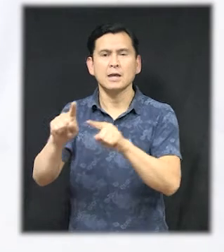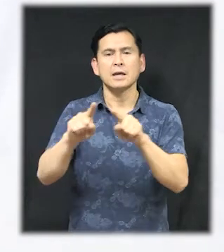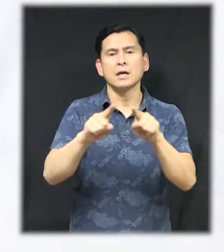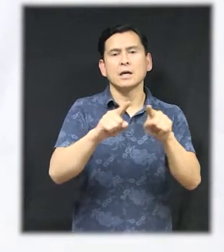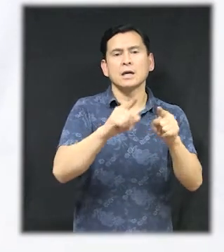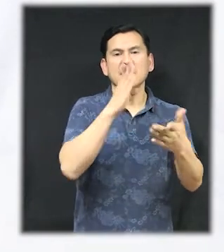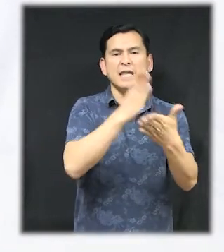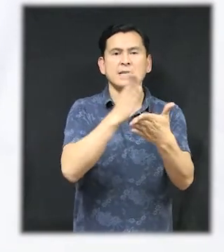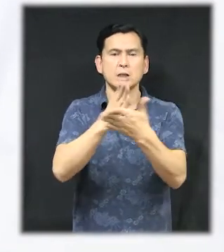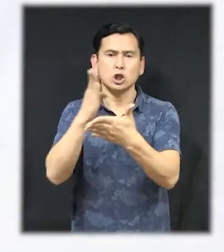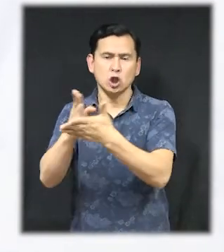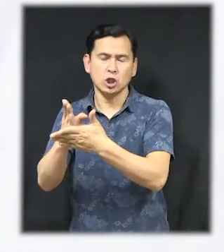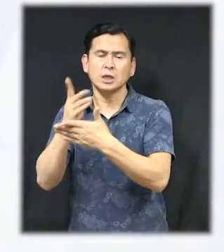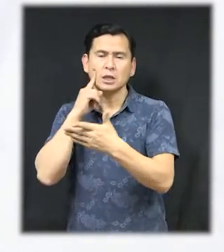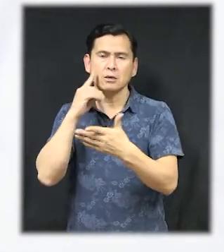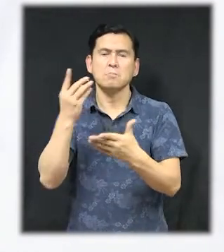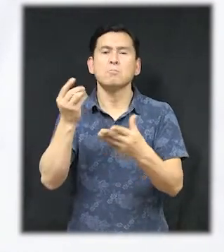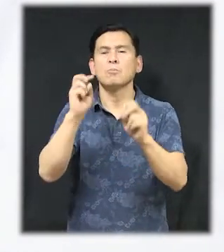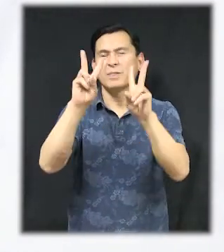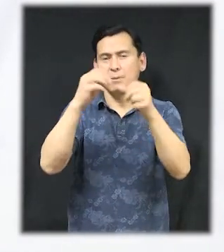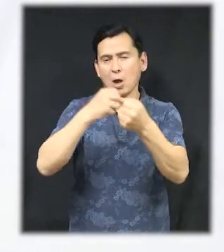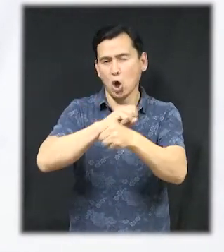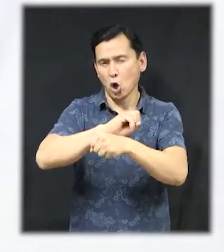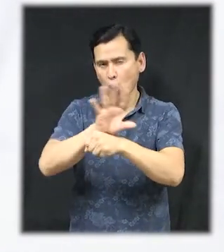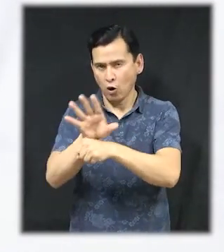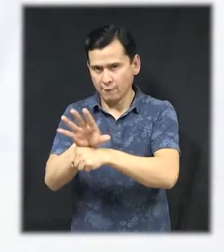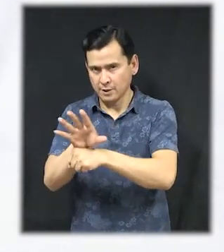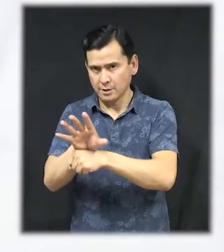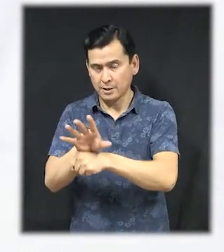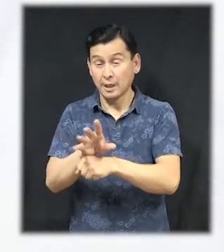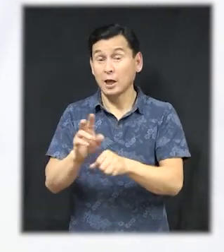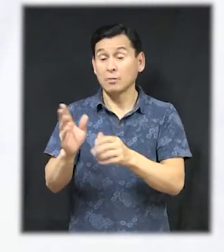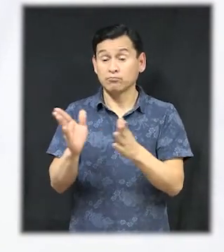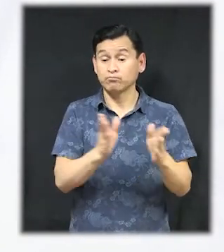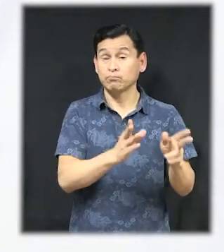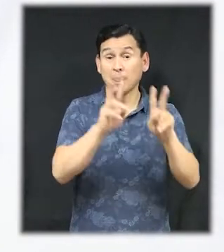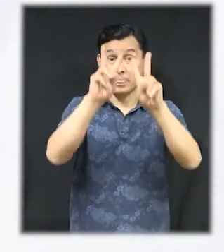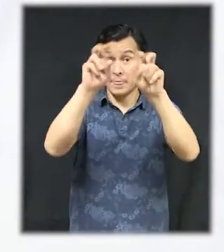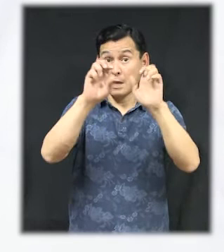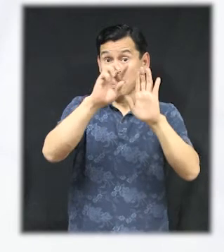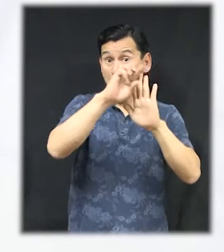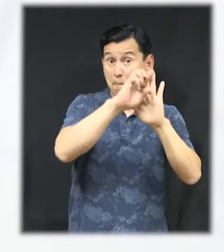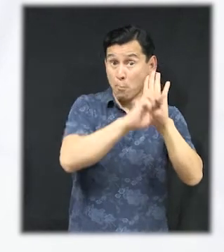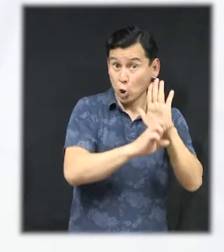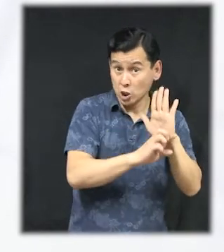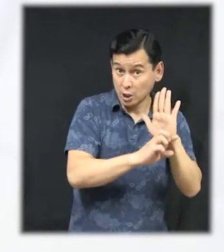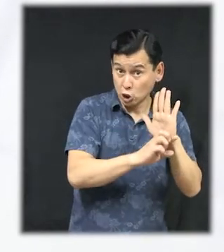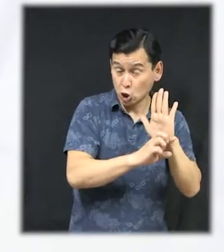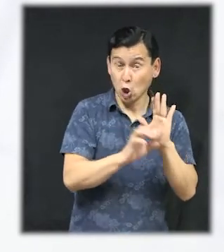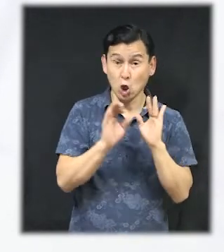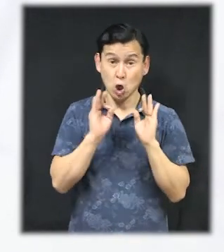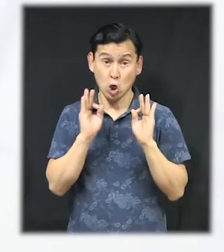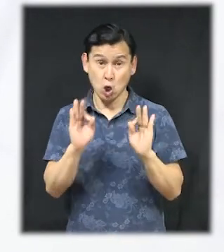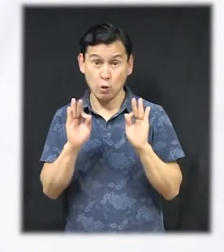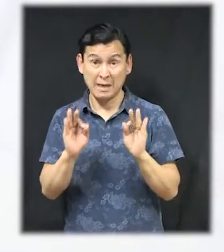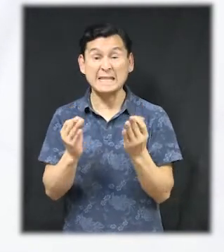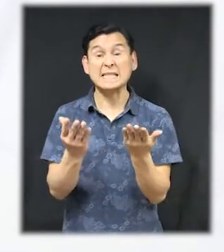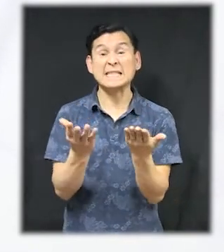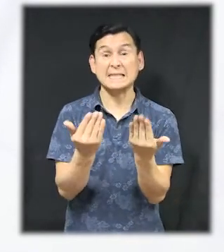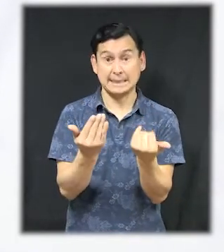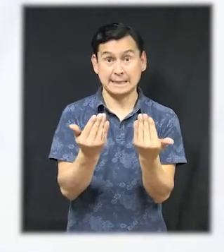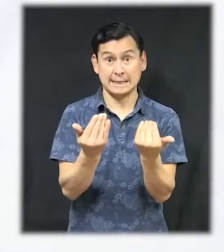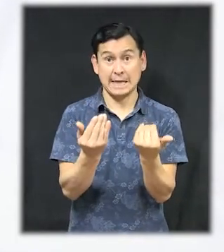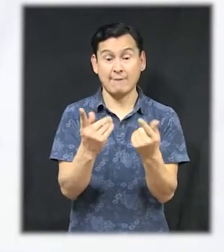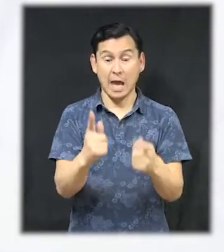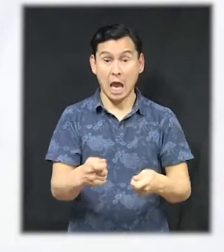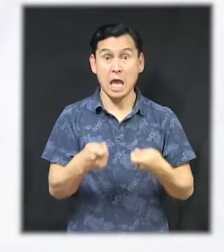destino el poder terminar la sala de estimulación temprana de la unidad de geriatría, de la UGA, que está ubicada en el Servicio de